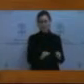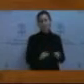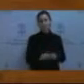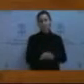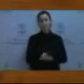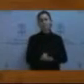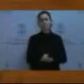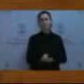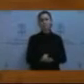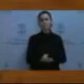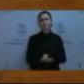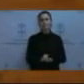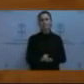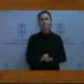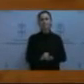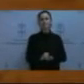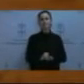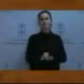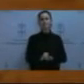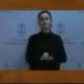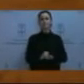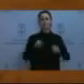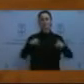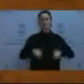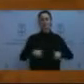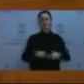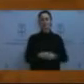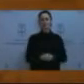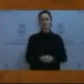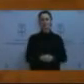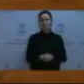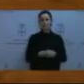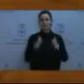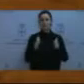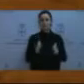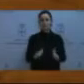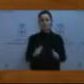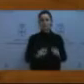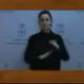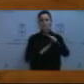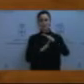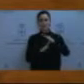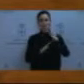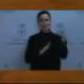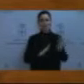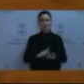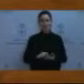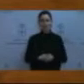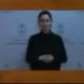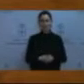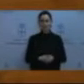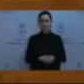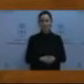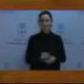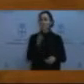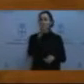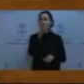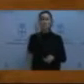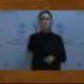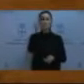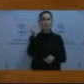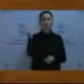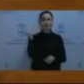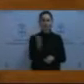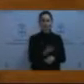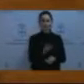hombres. Y aquí está lo que tenemos que detenernos. Porque ¿cuántas mujeres están